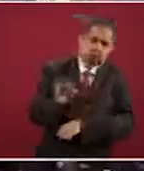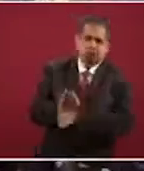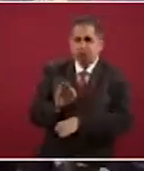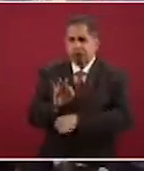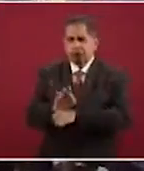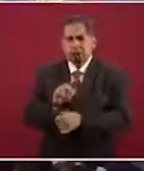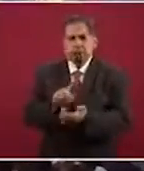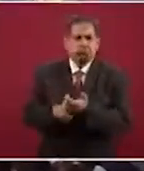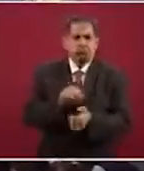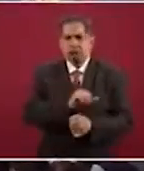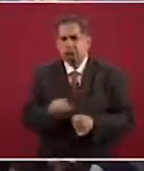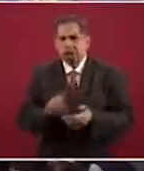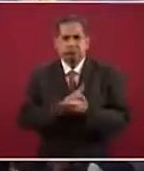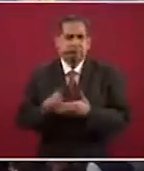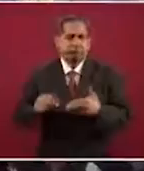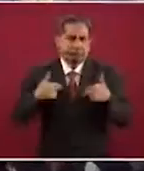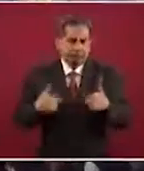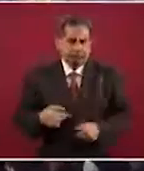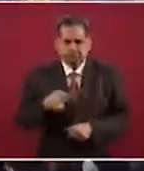de los derechos humanos.